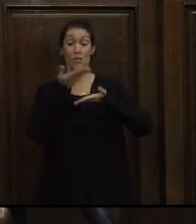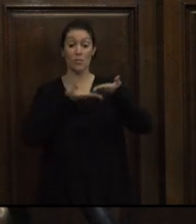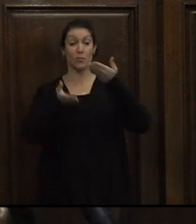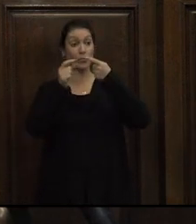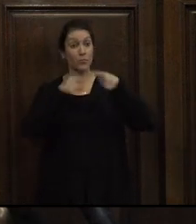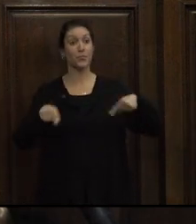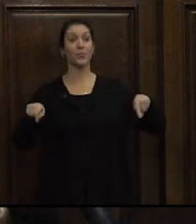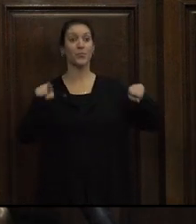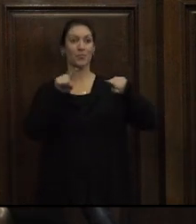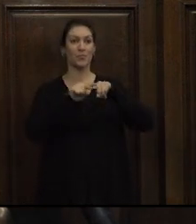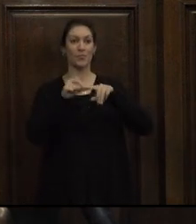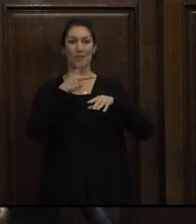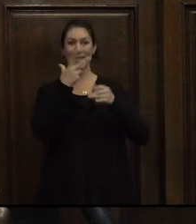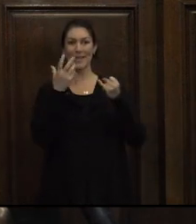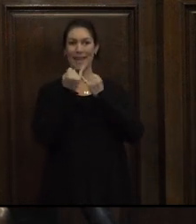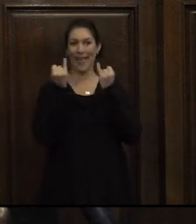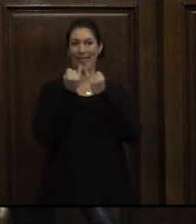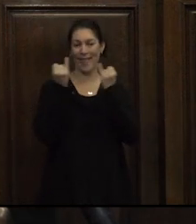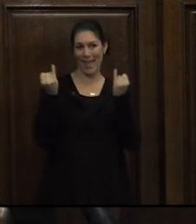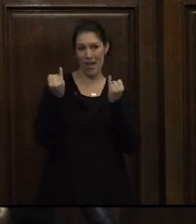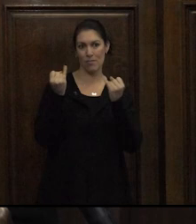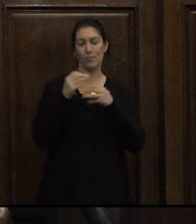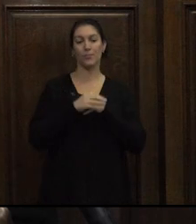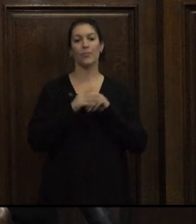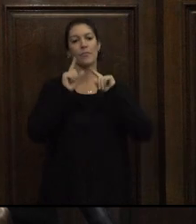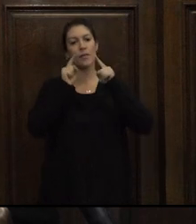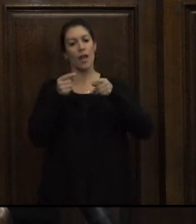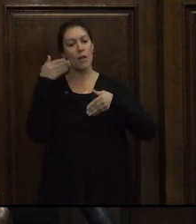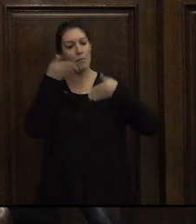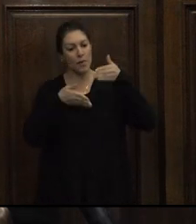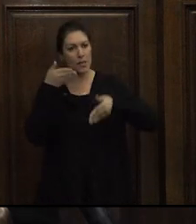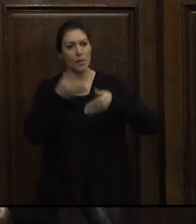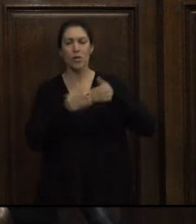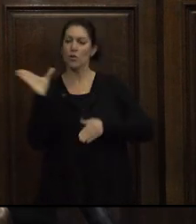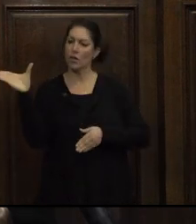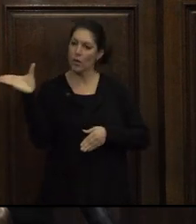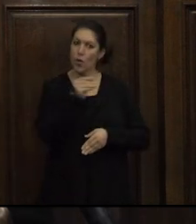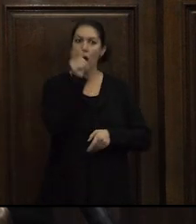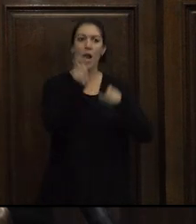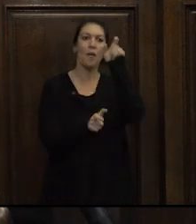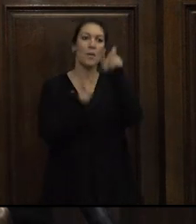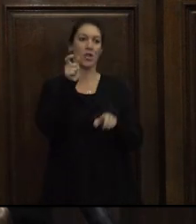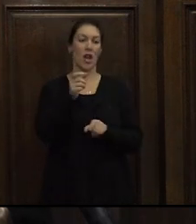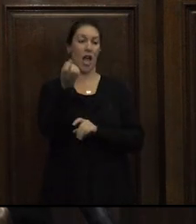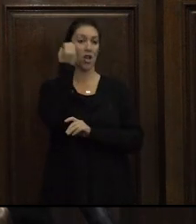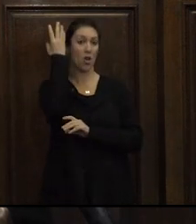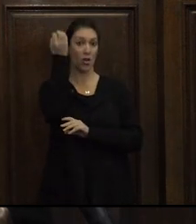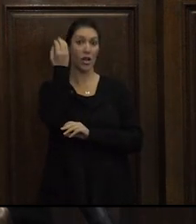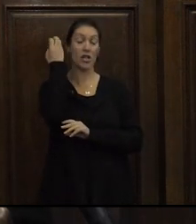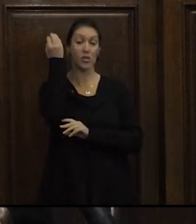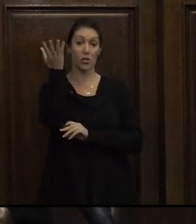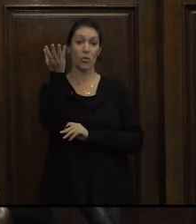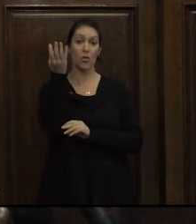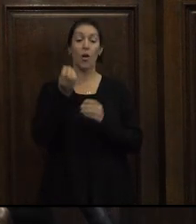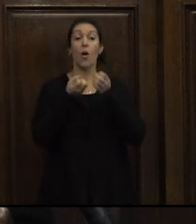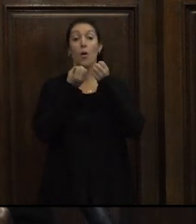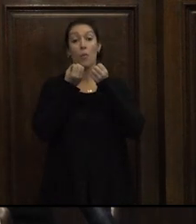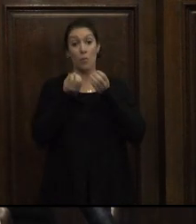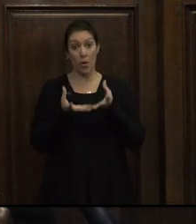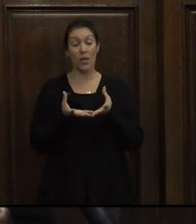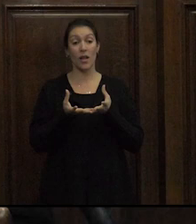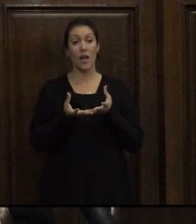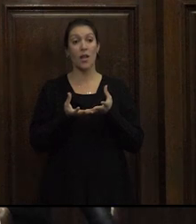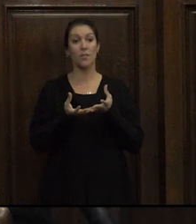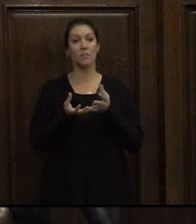compartir en estos 3 días, la participación de todos los integrantes del Congreso, porque lo que